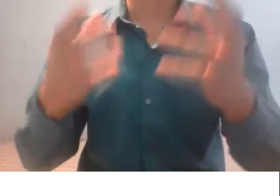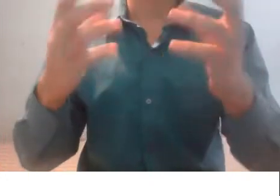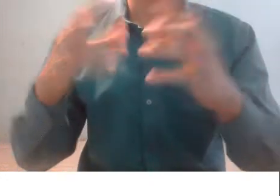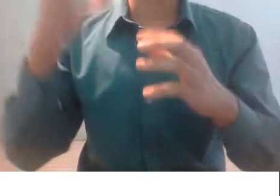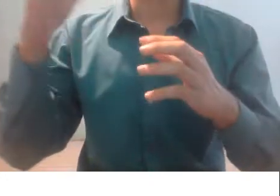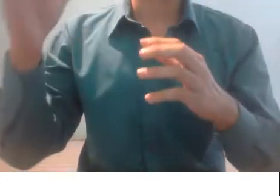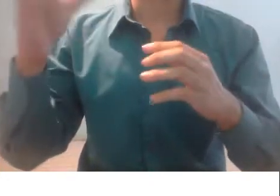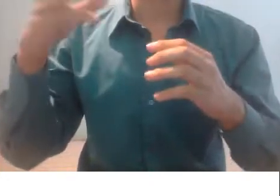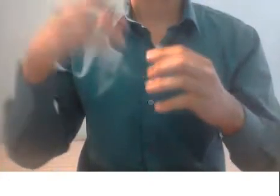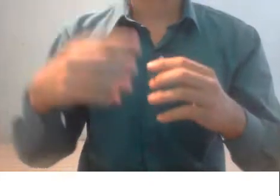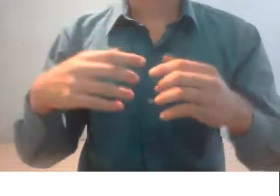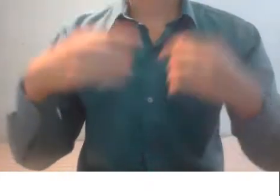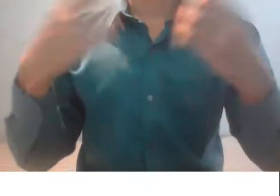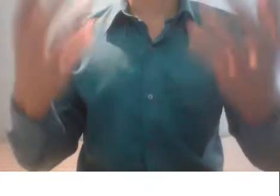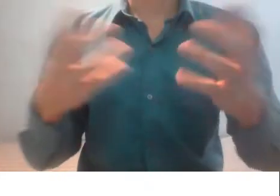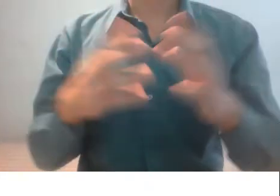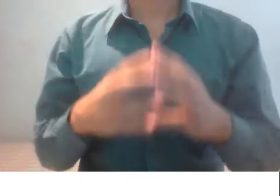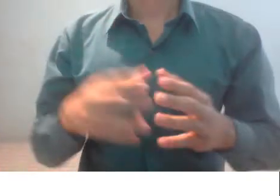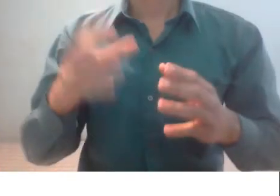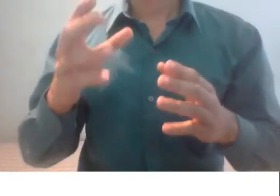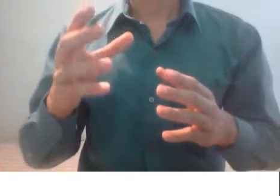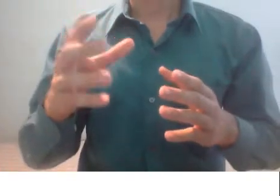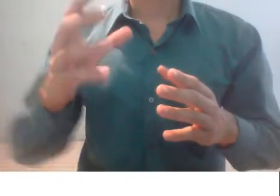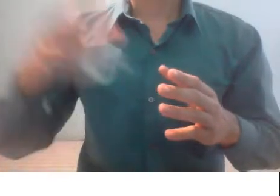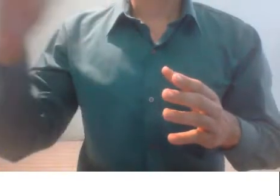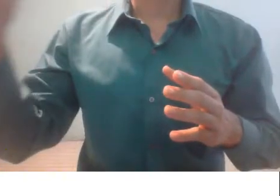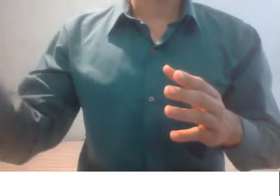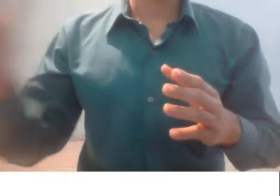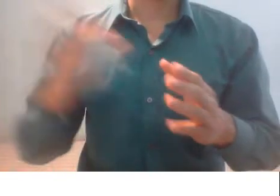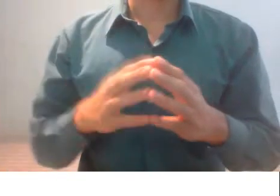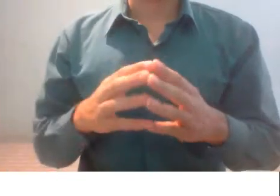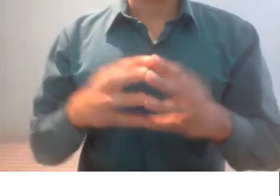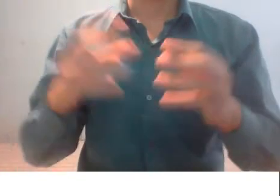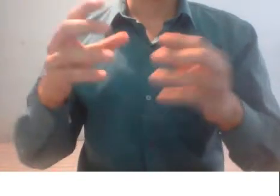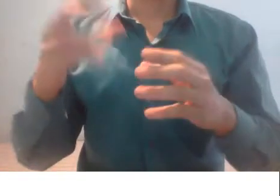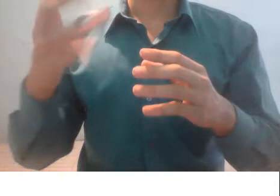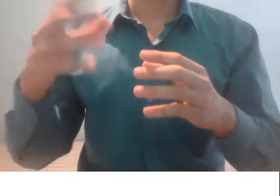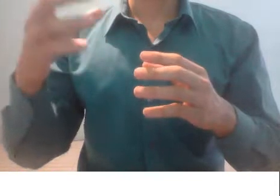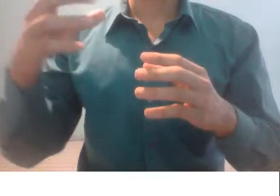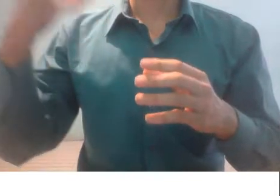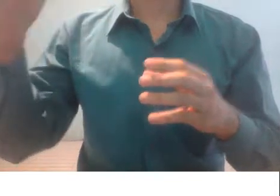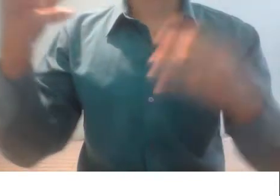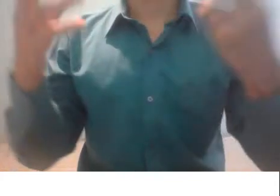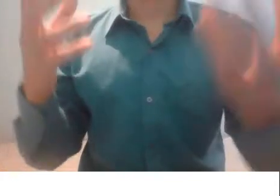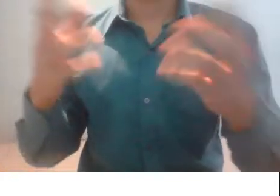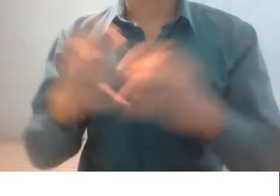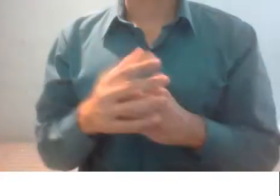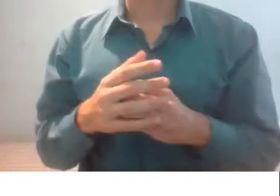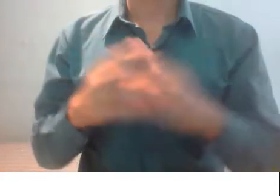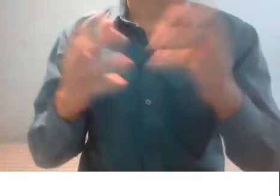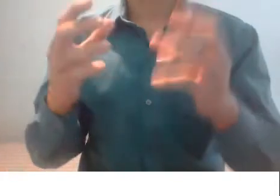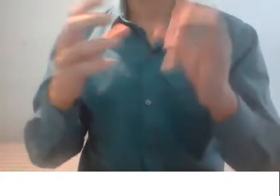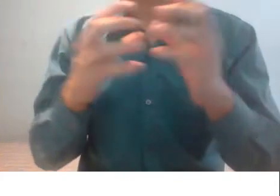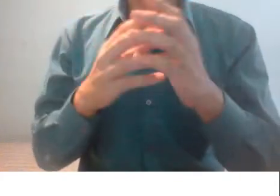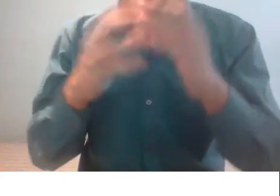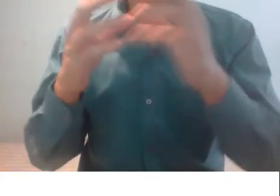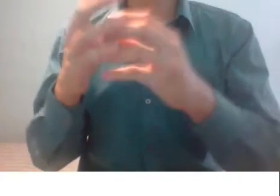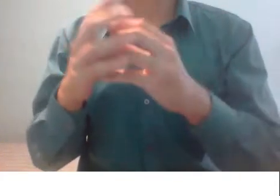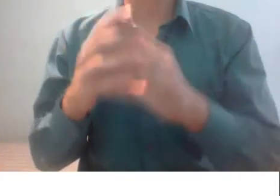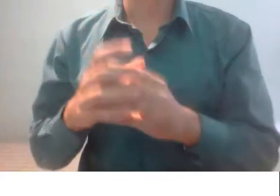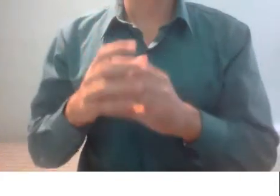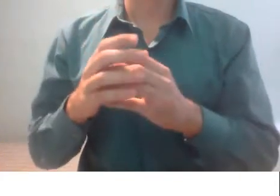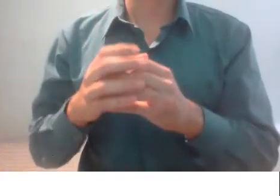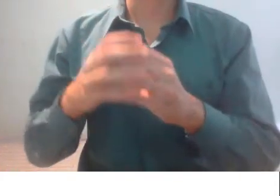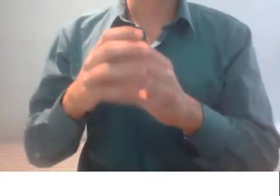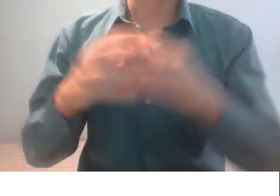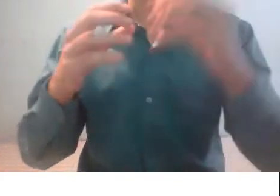que tú tienes una ganancia específica en un año determinado y tú tienes que pagar una cierta cantidad de impuestos, pero tú no pagas